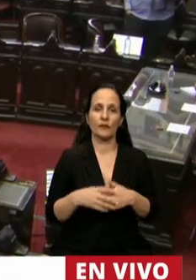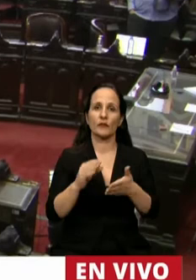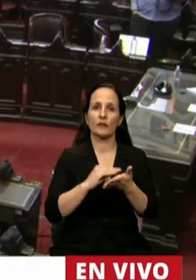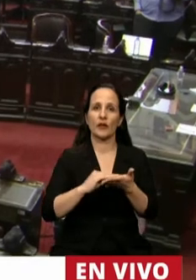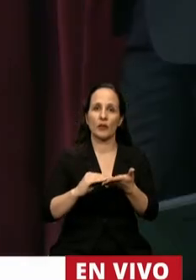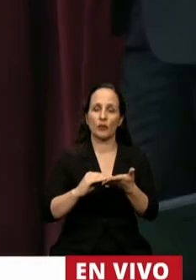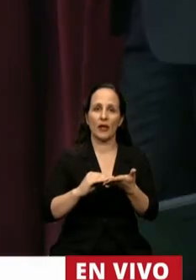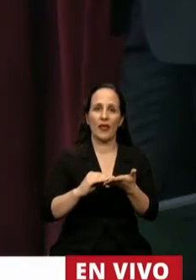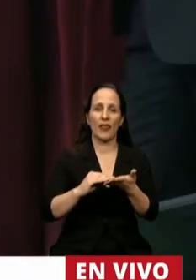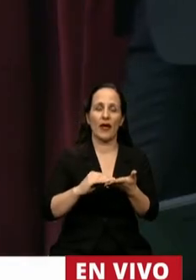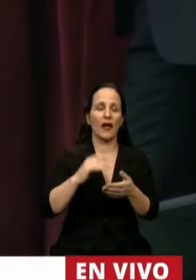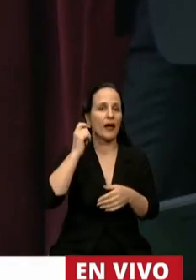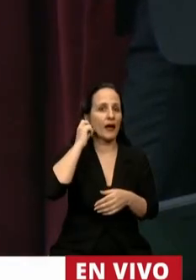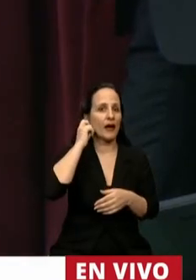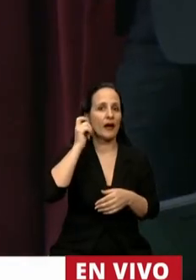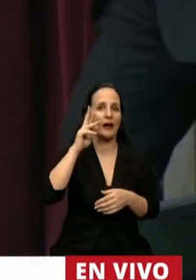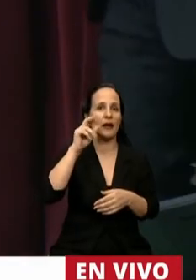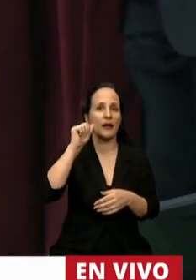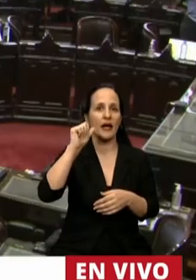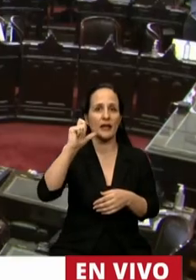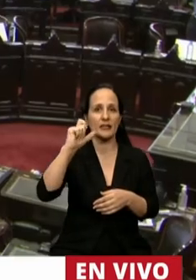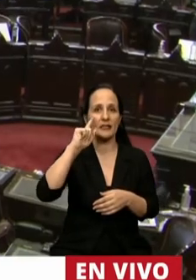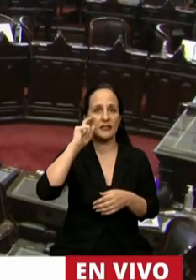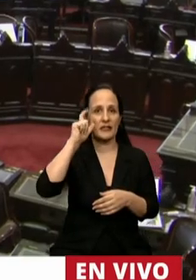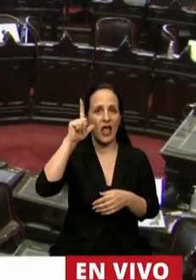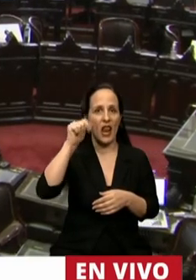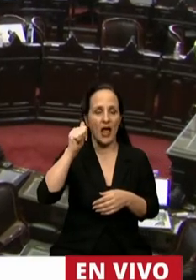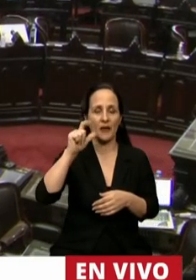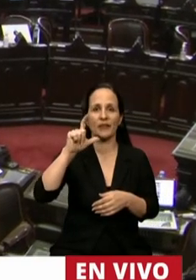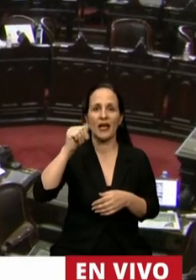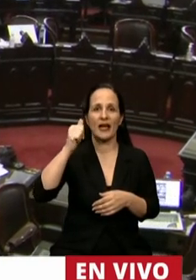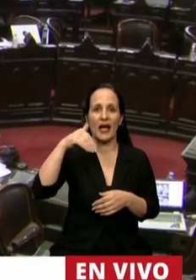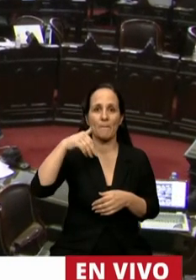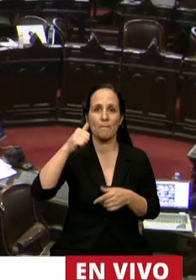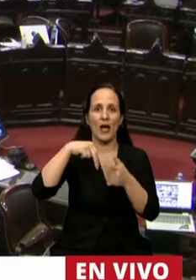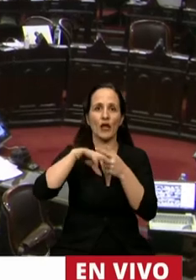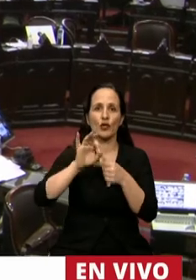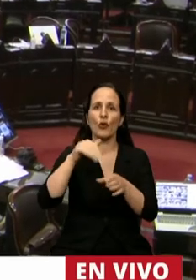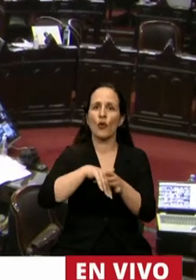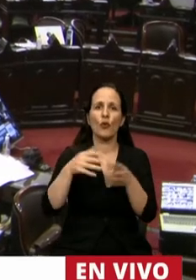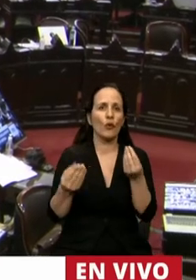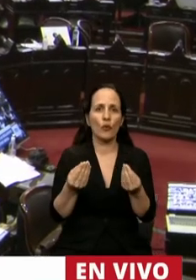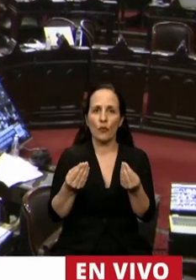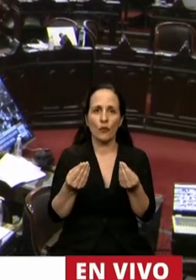Diputada Graciela Camaño, para indicar el sentido de su voto.